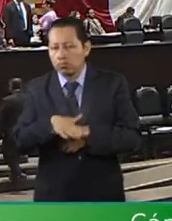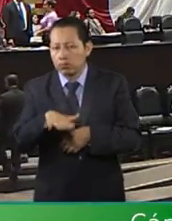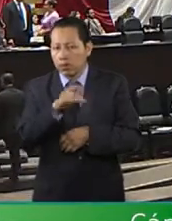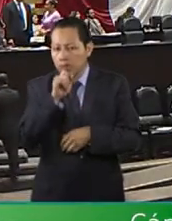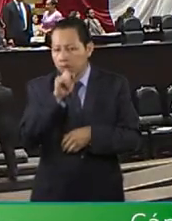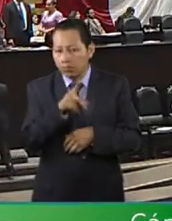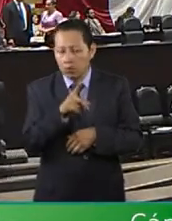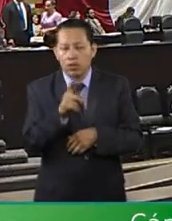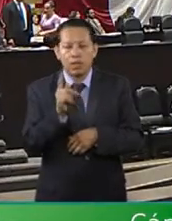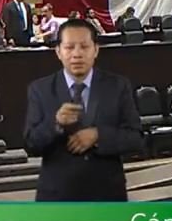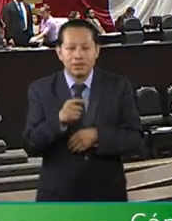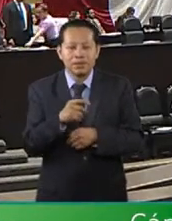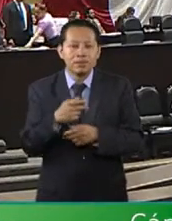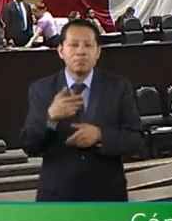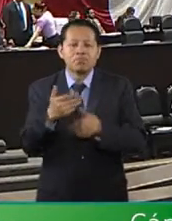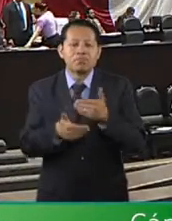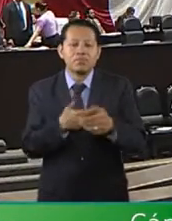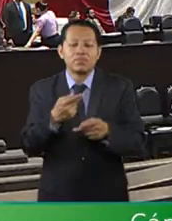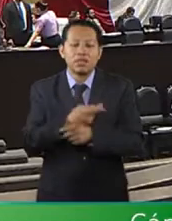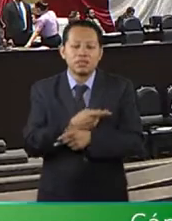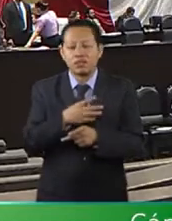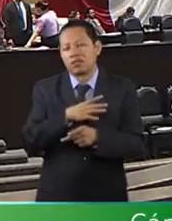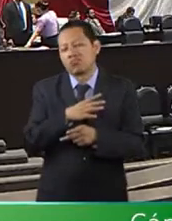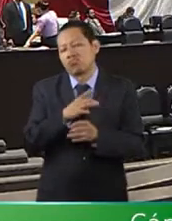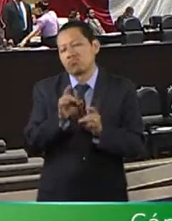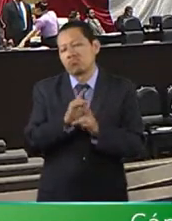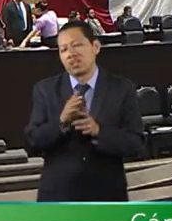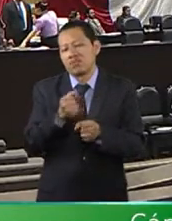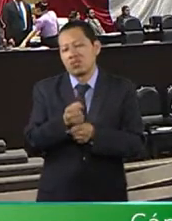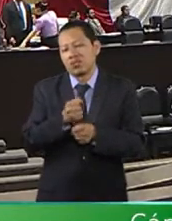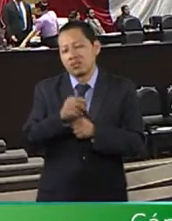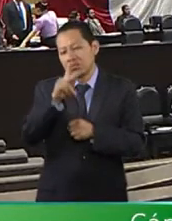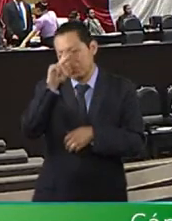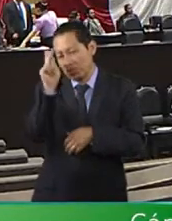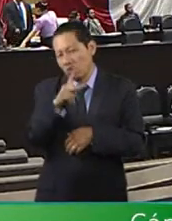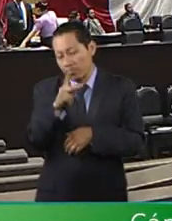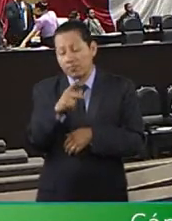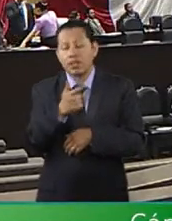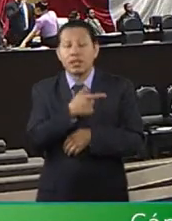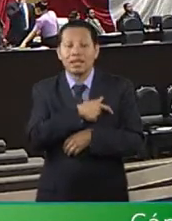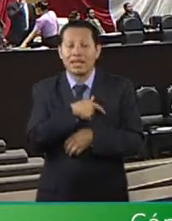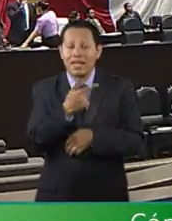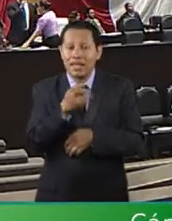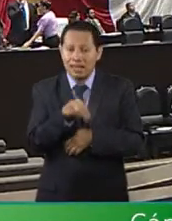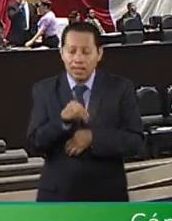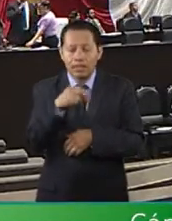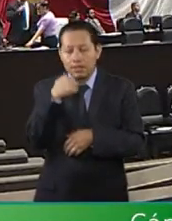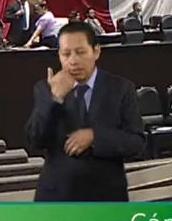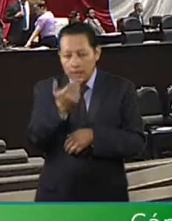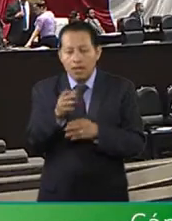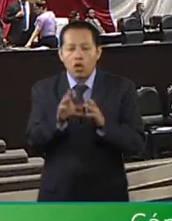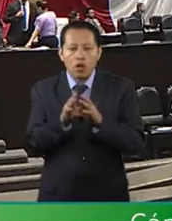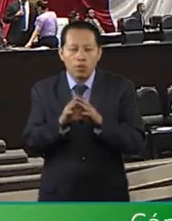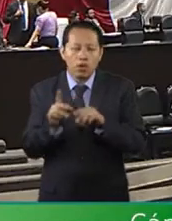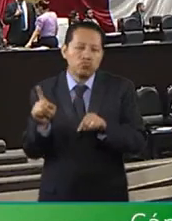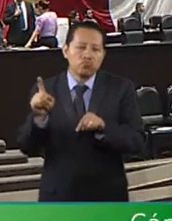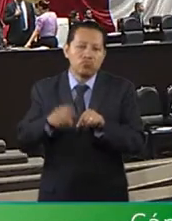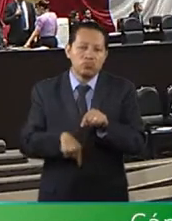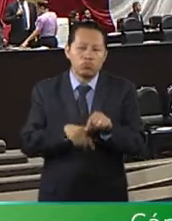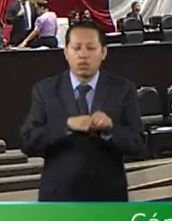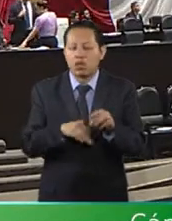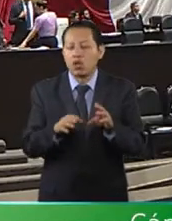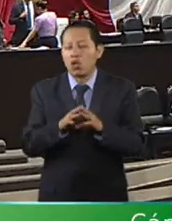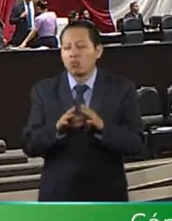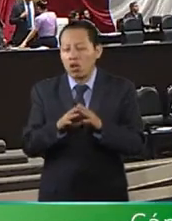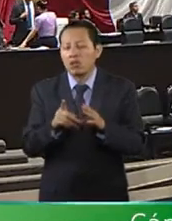y el resultado ha sido el repunte de la violencia la reforma de la guardia nacional pretende suprimir el límite